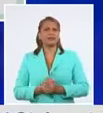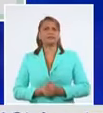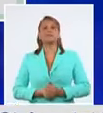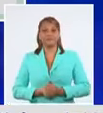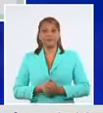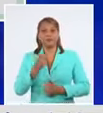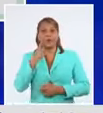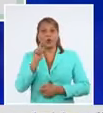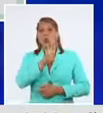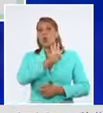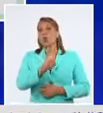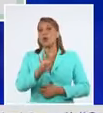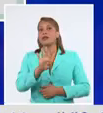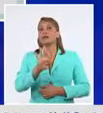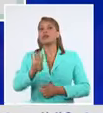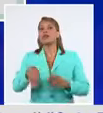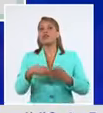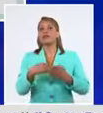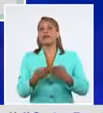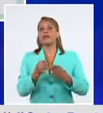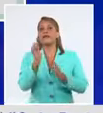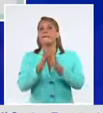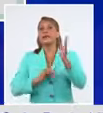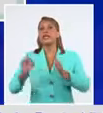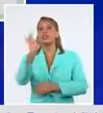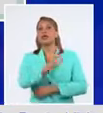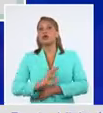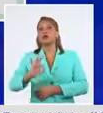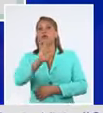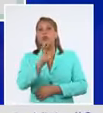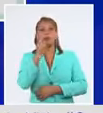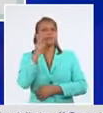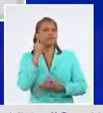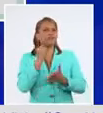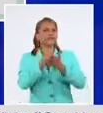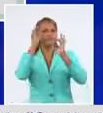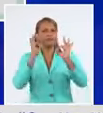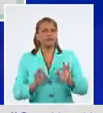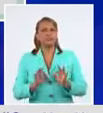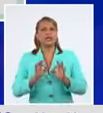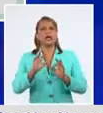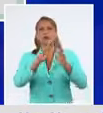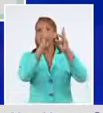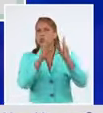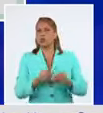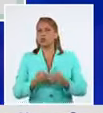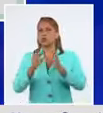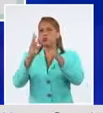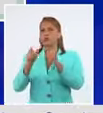que en los 4 primeros días del mes de octubre se han confirmado, se han diagnosticado